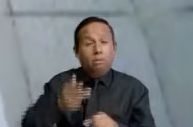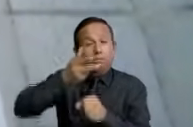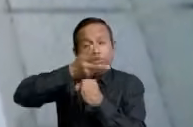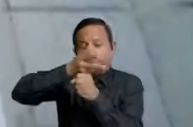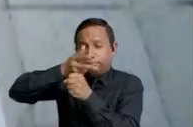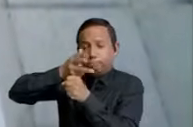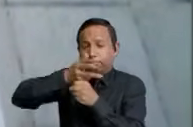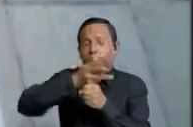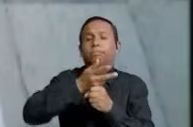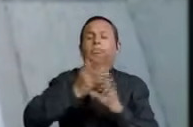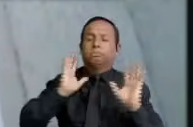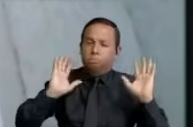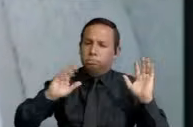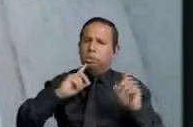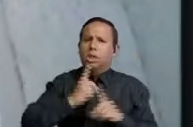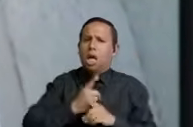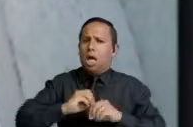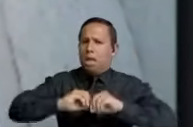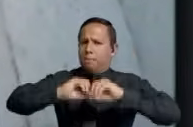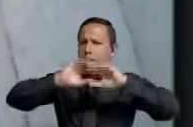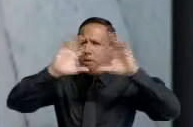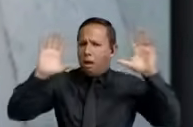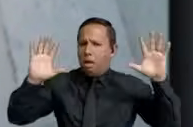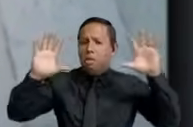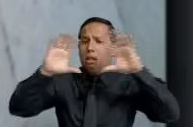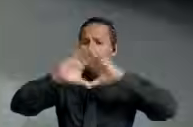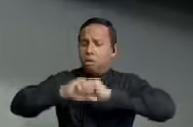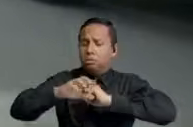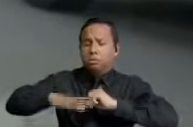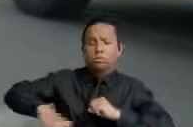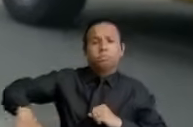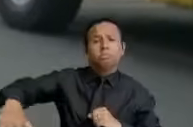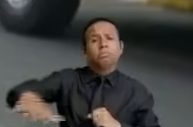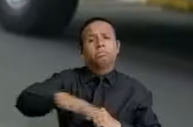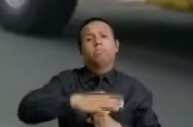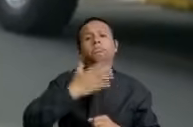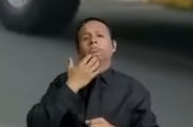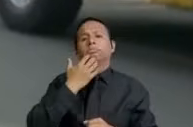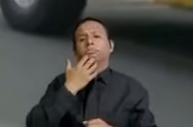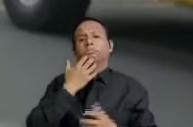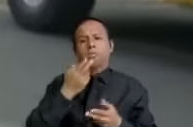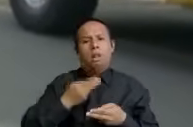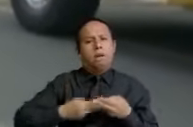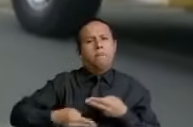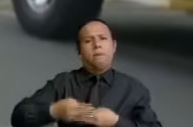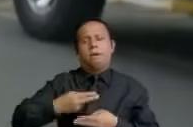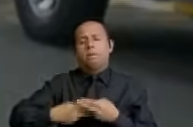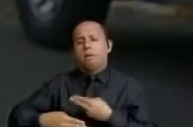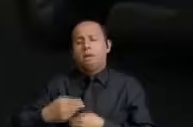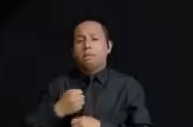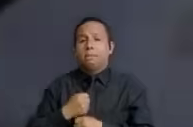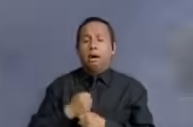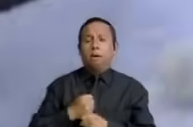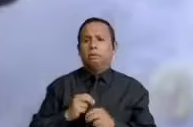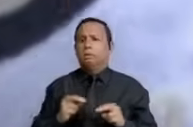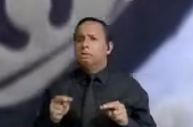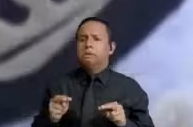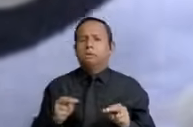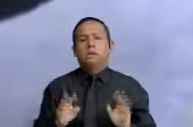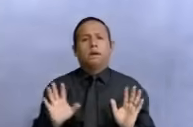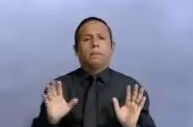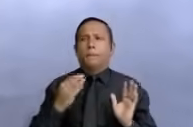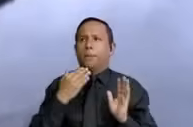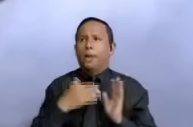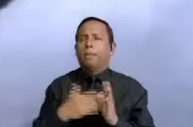transeuntes durante el día y por la noche licorerías del sector aprovechan laborando fuera de horario explican eh Pasa el